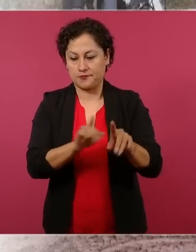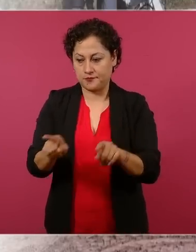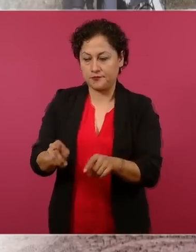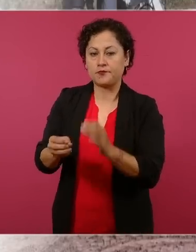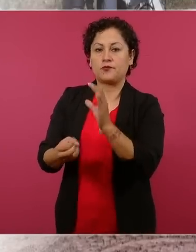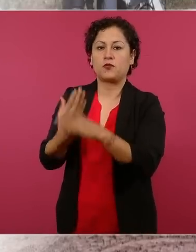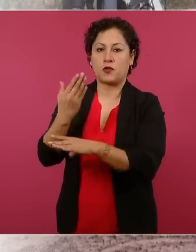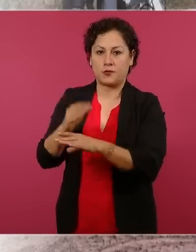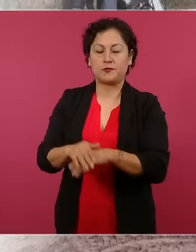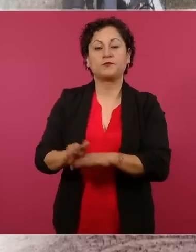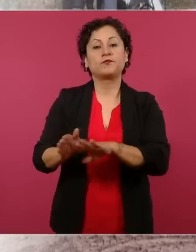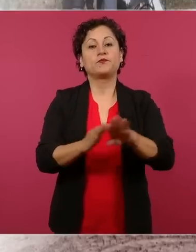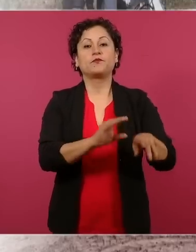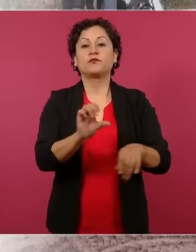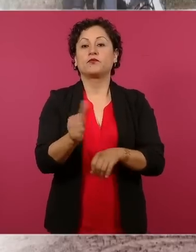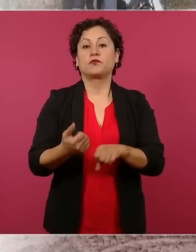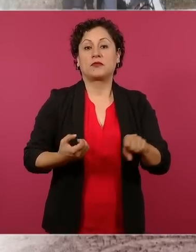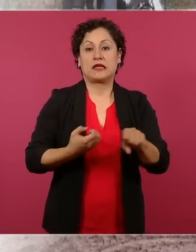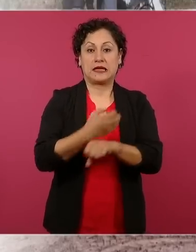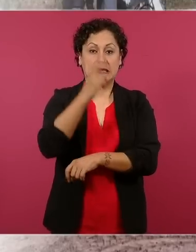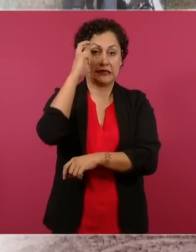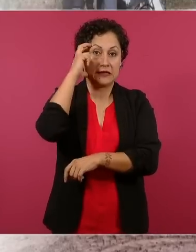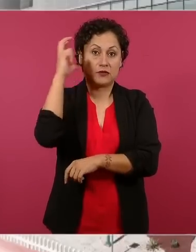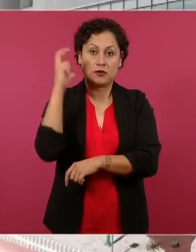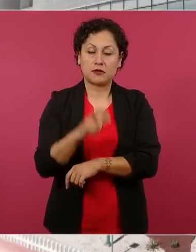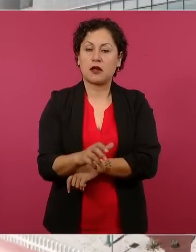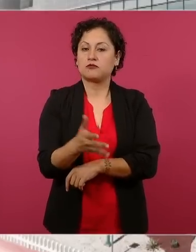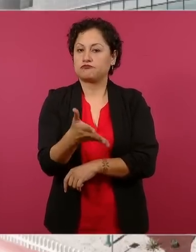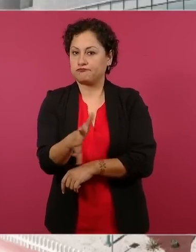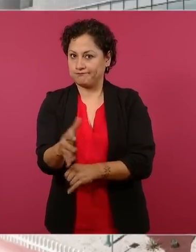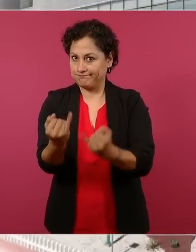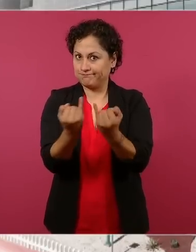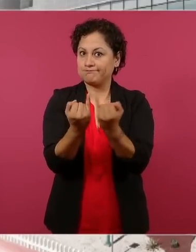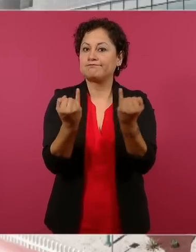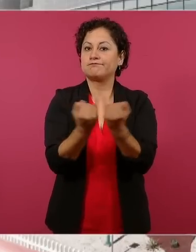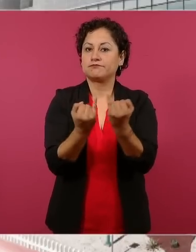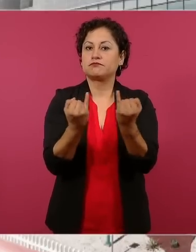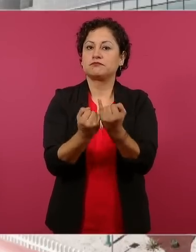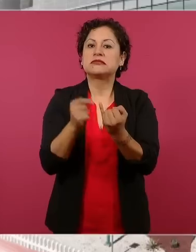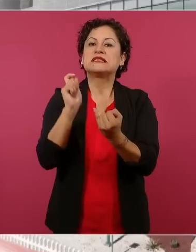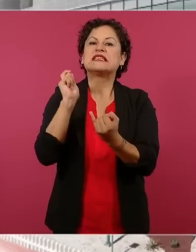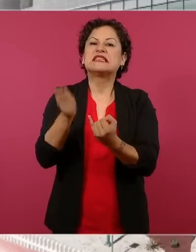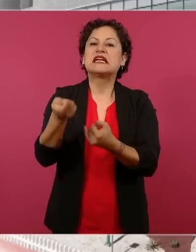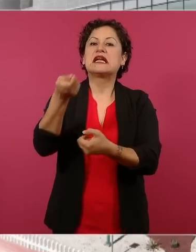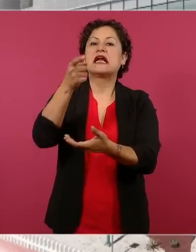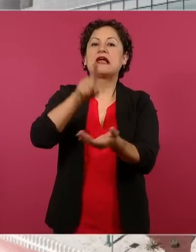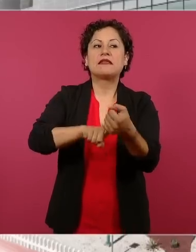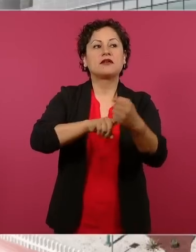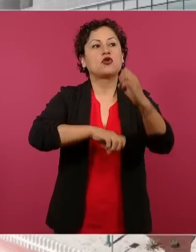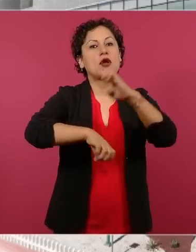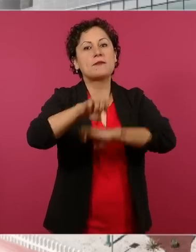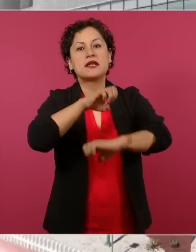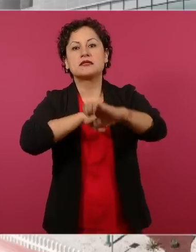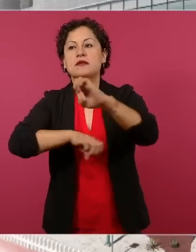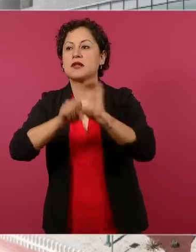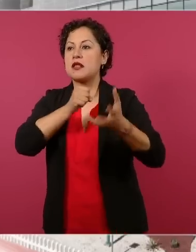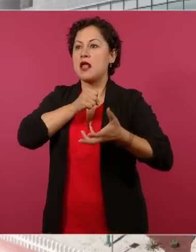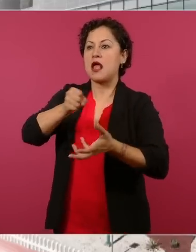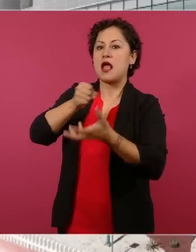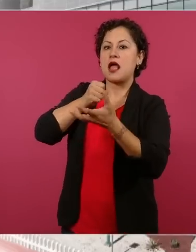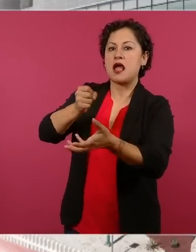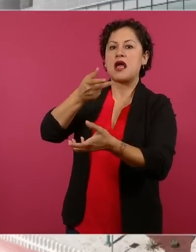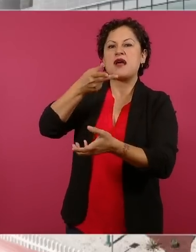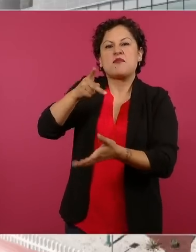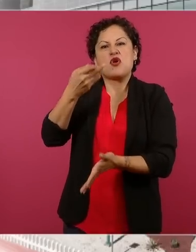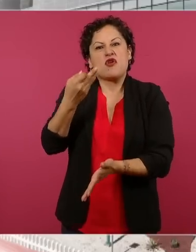En Hidalgo también un poco lo mismo, los problemas de tener entidades financieras en vez de instituciones de atención